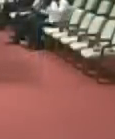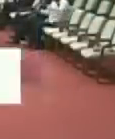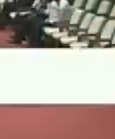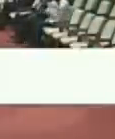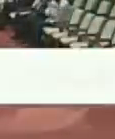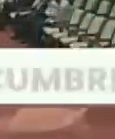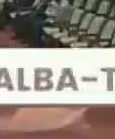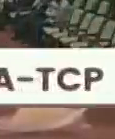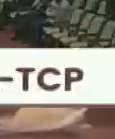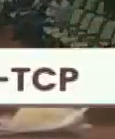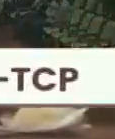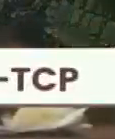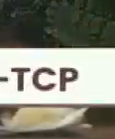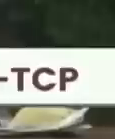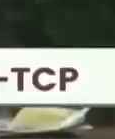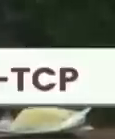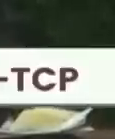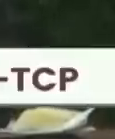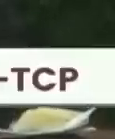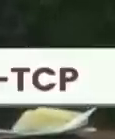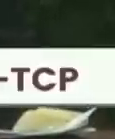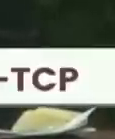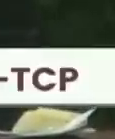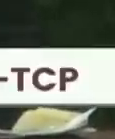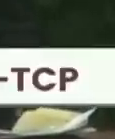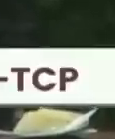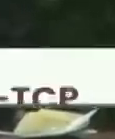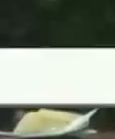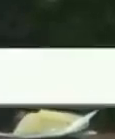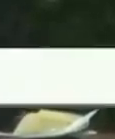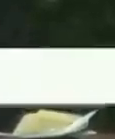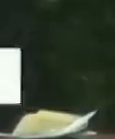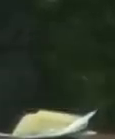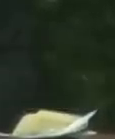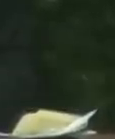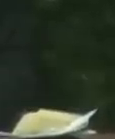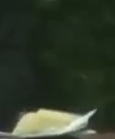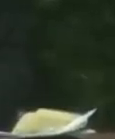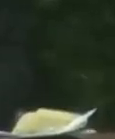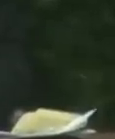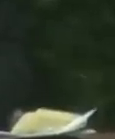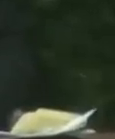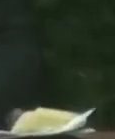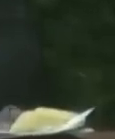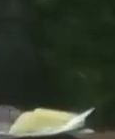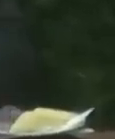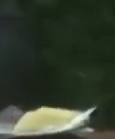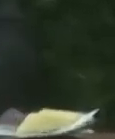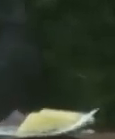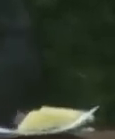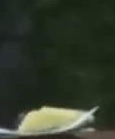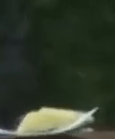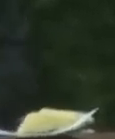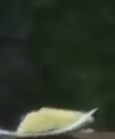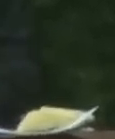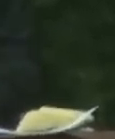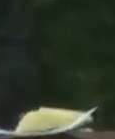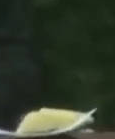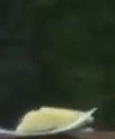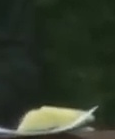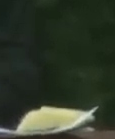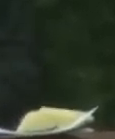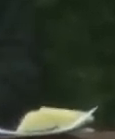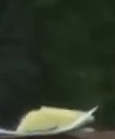Estimados jefes de Estado y de Gobierno, jefes de delegaciones que nos acompañan, secretario ejecutivo del ALBA